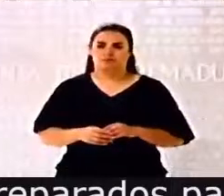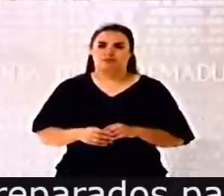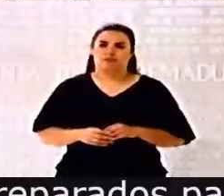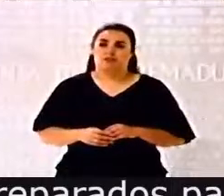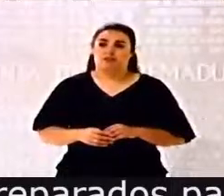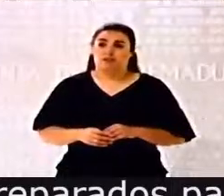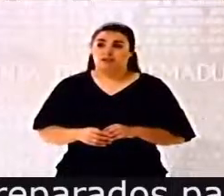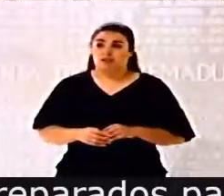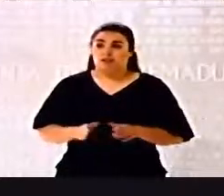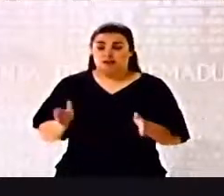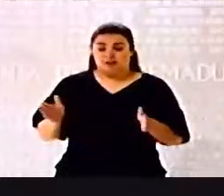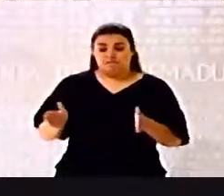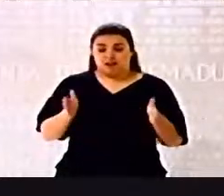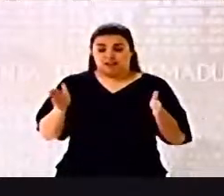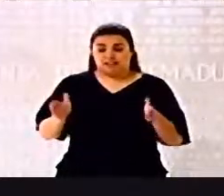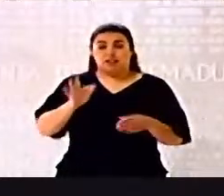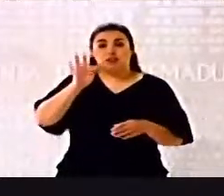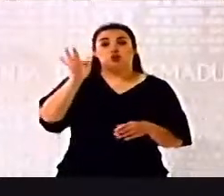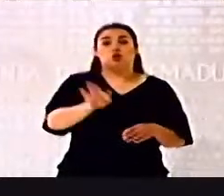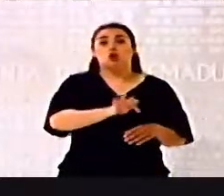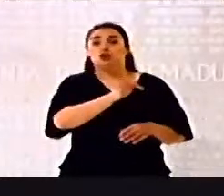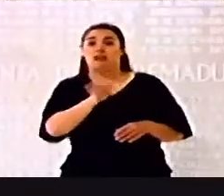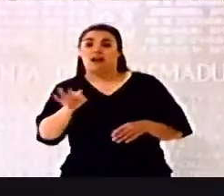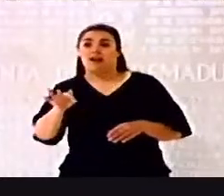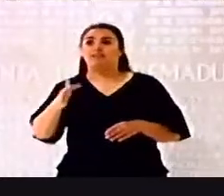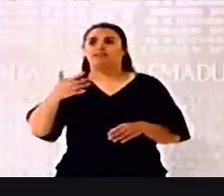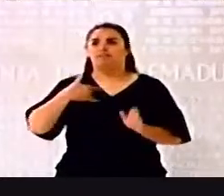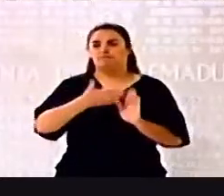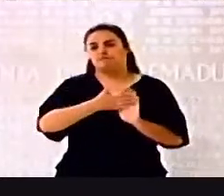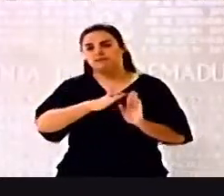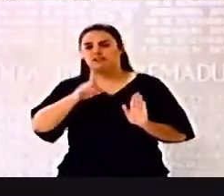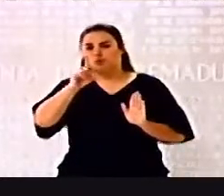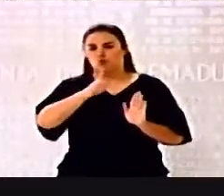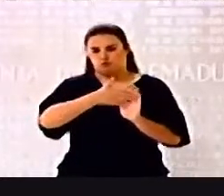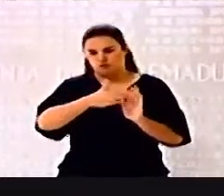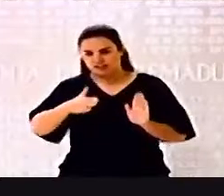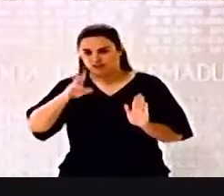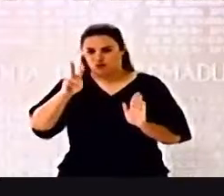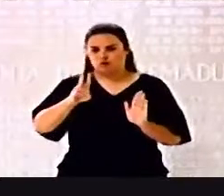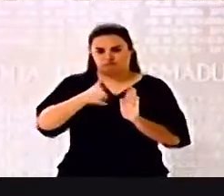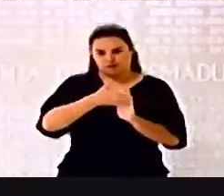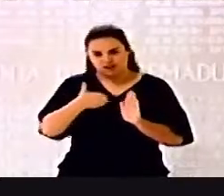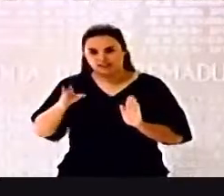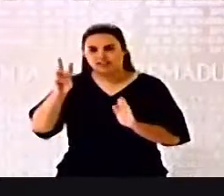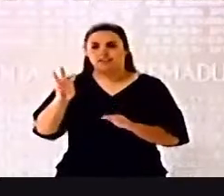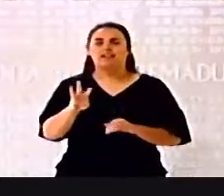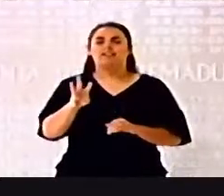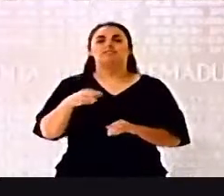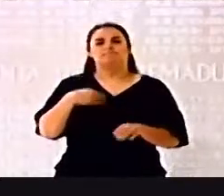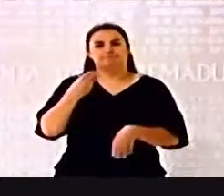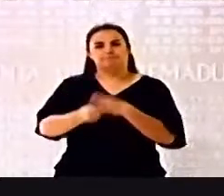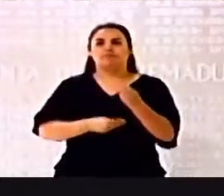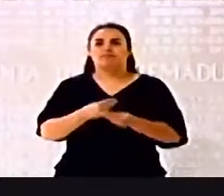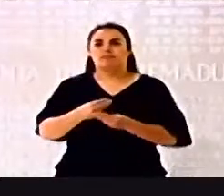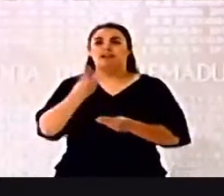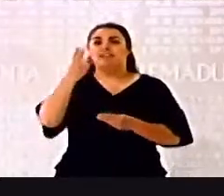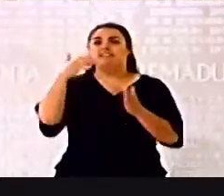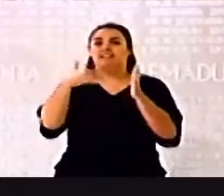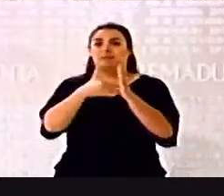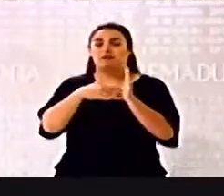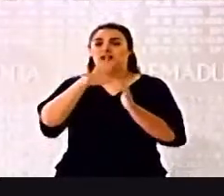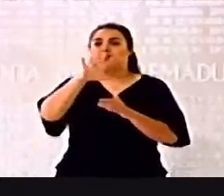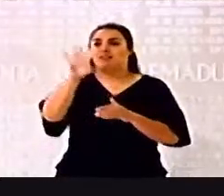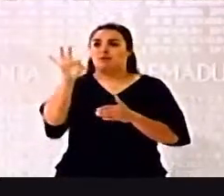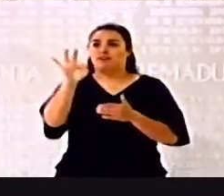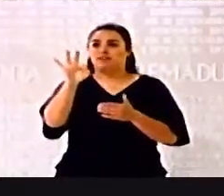En estas fases, en el total de estas fases, en lo que llevamos de fase 1, fase 2 y fase 3, hemos realizado más de